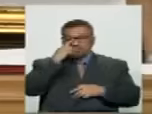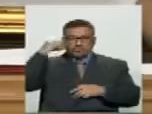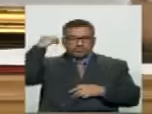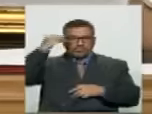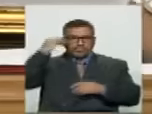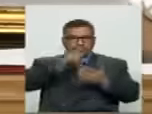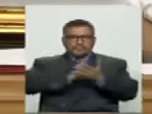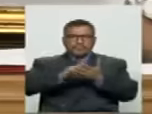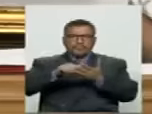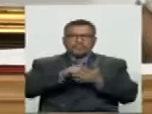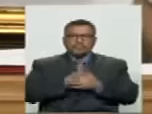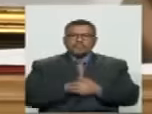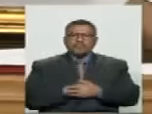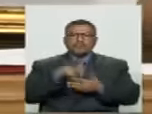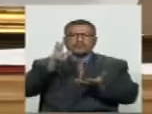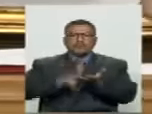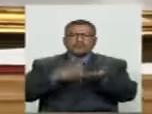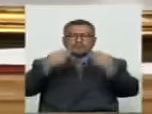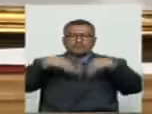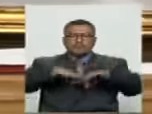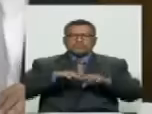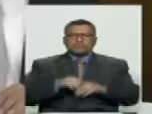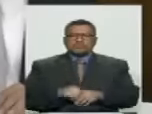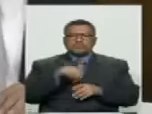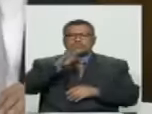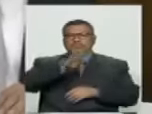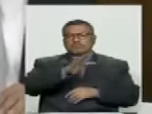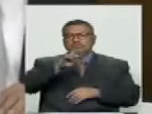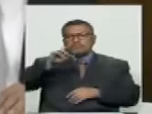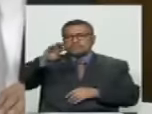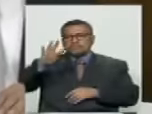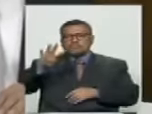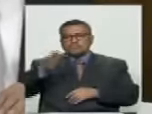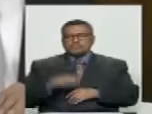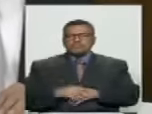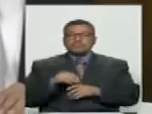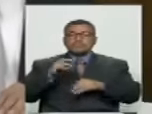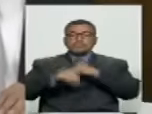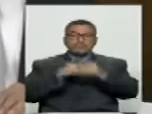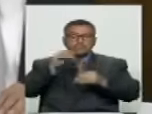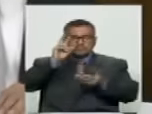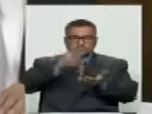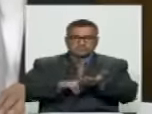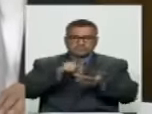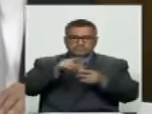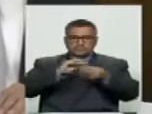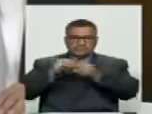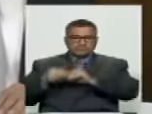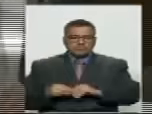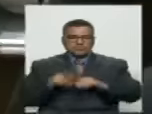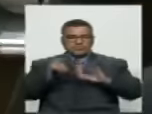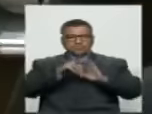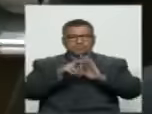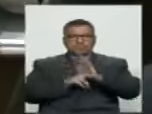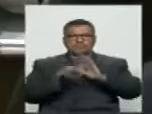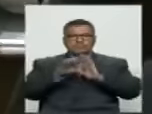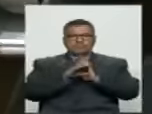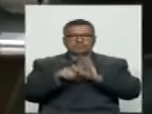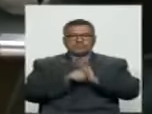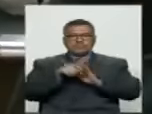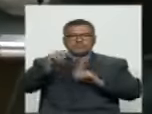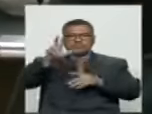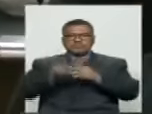consideración al artículo. Aprobado. Siguiente. Cuadragésimo cuarto. Se sugiere aprobar con modificación la denominación del capítulo